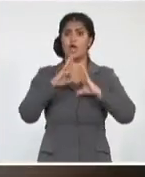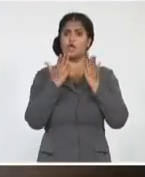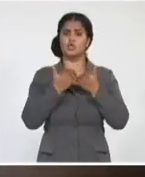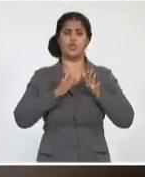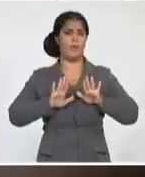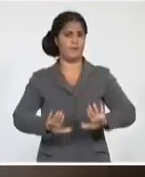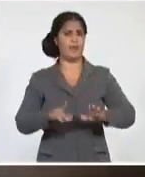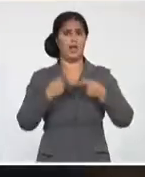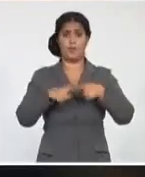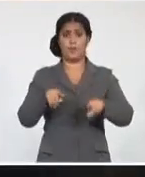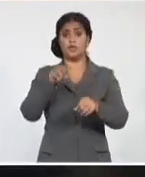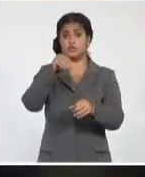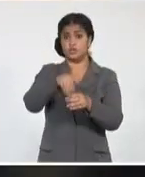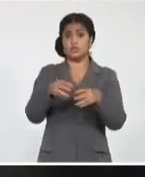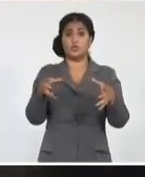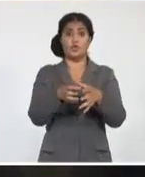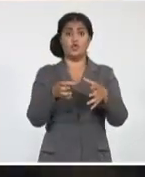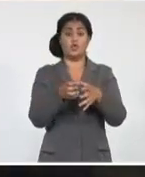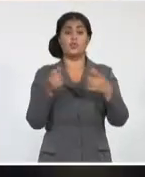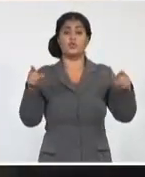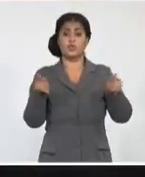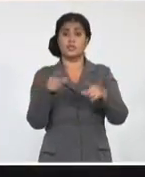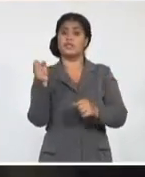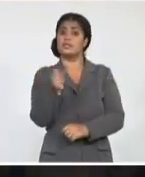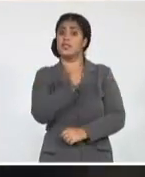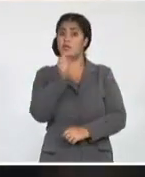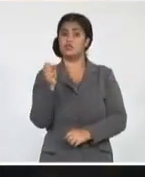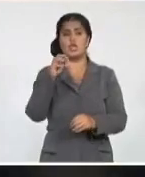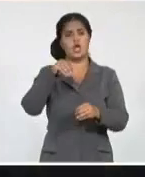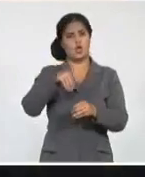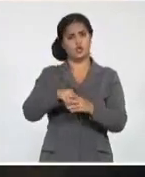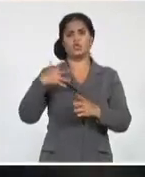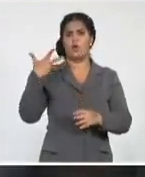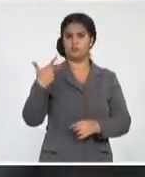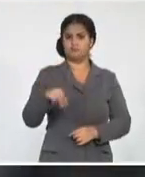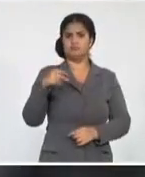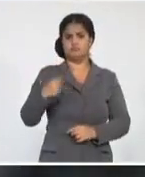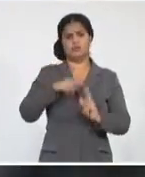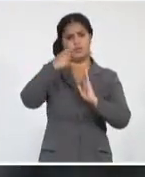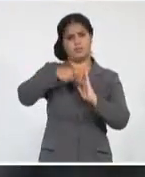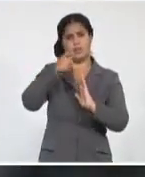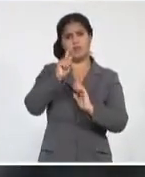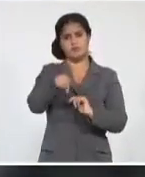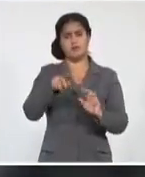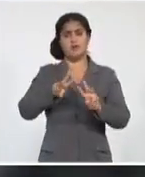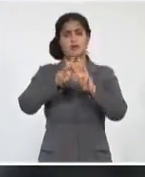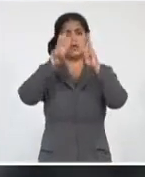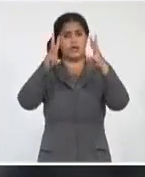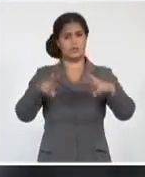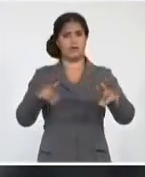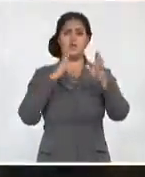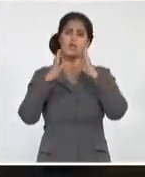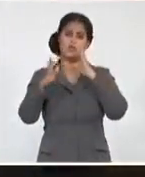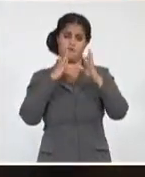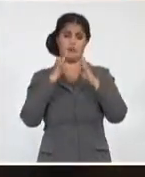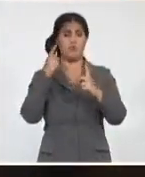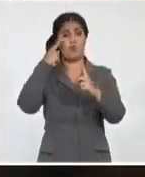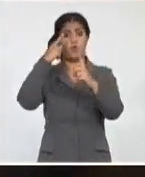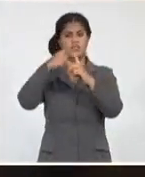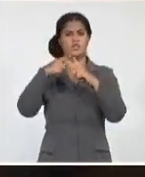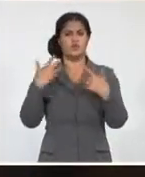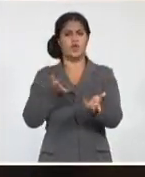sinfónica villa clara se visibiliza en páginas personales y en diversos sitios institucionales la idea está en